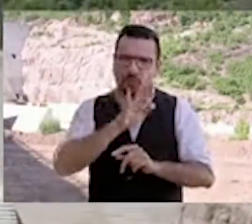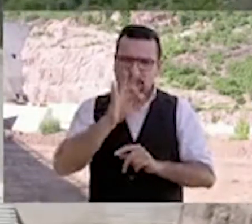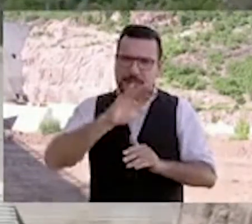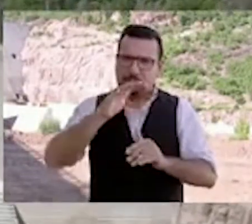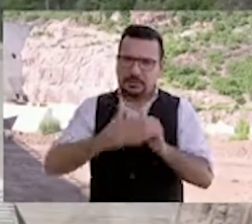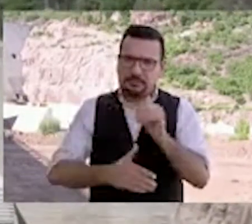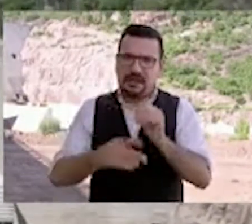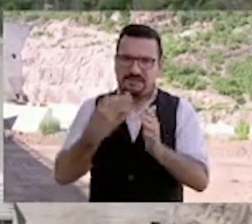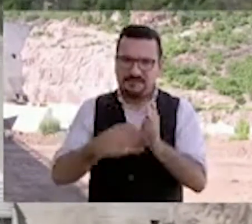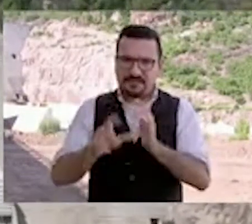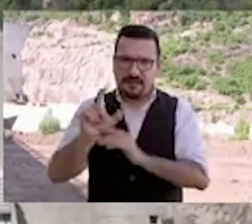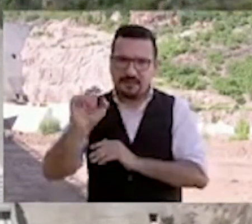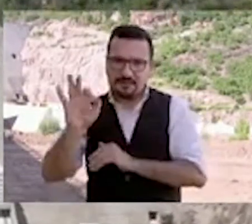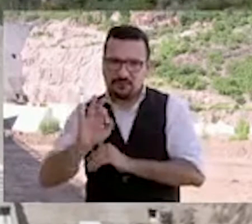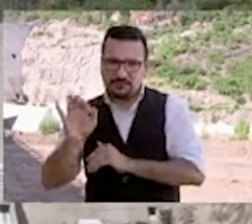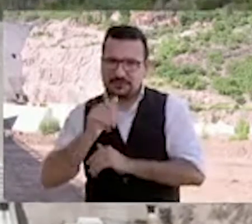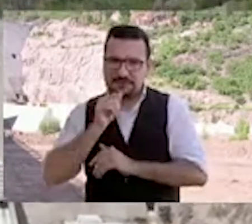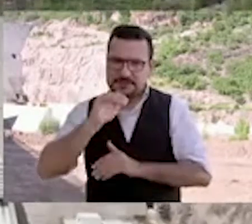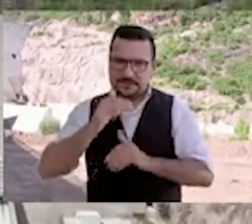80%,